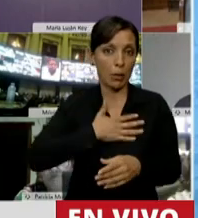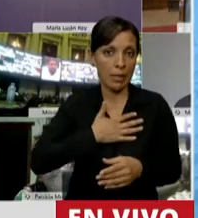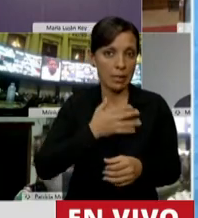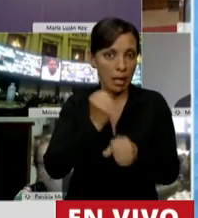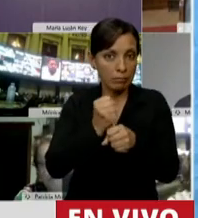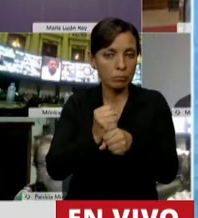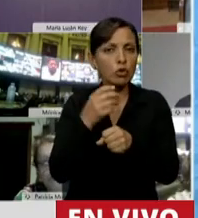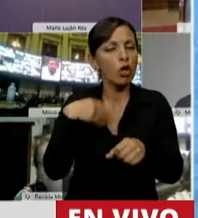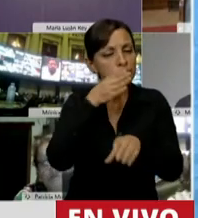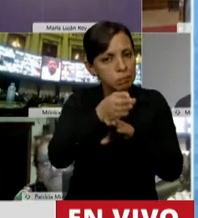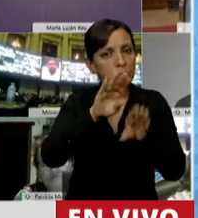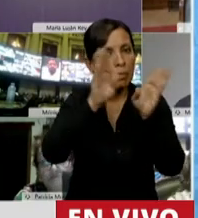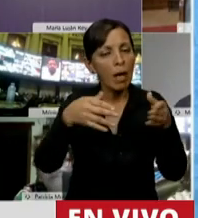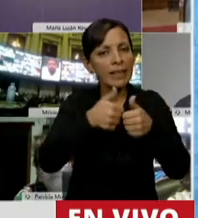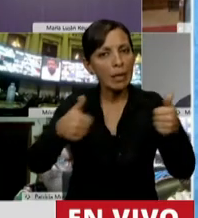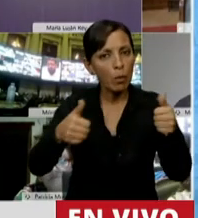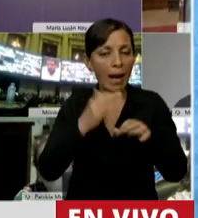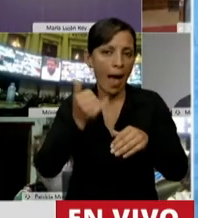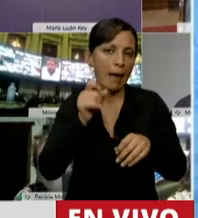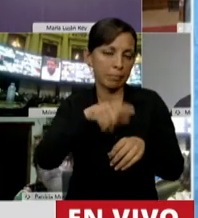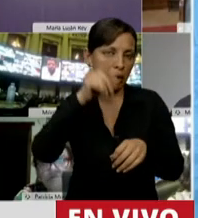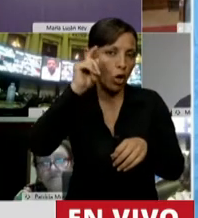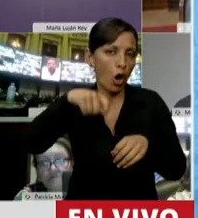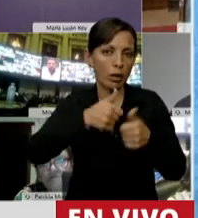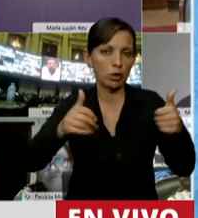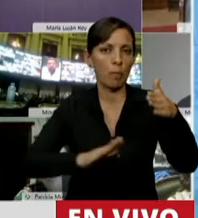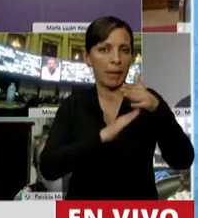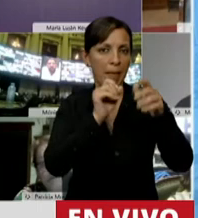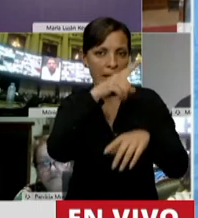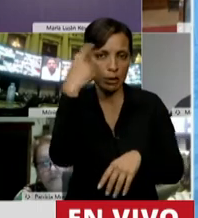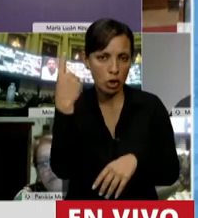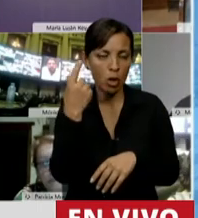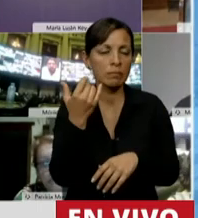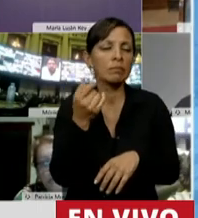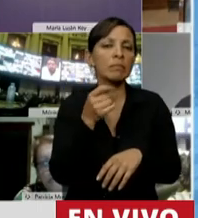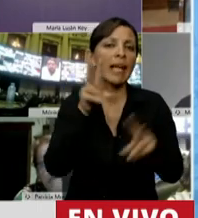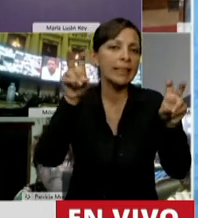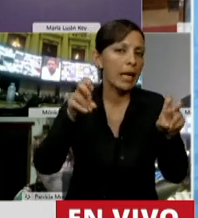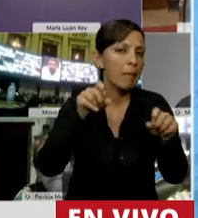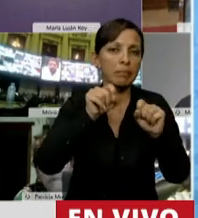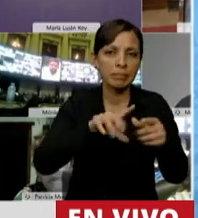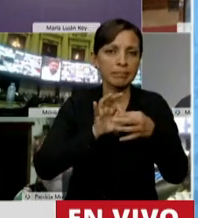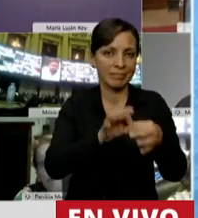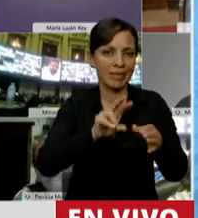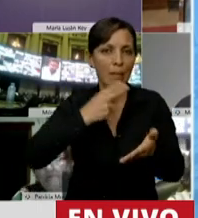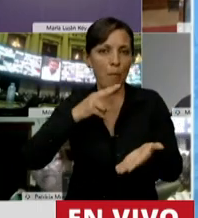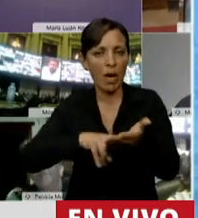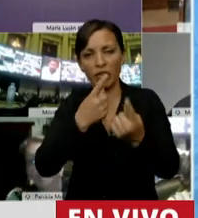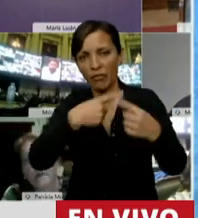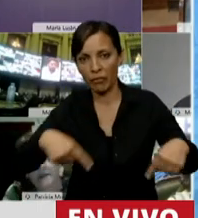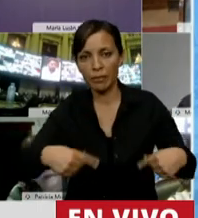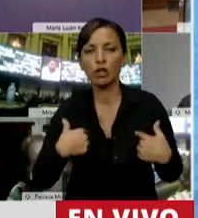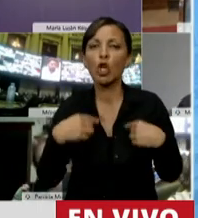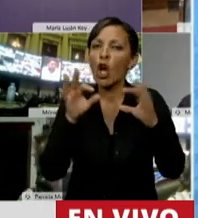pateado los tribunales de mi provincia y la propia Corte Suprema de Justicia de la Nación con temas tributarios. Verdaderamente, todas las